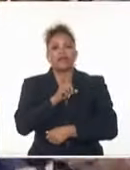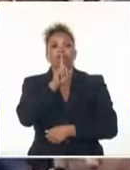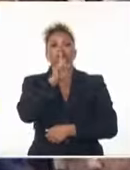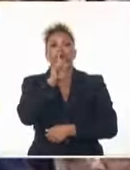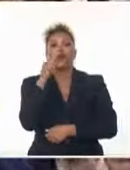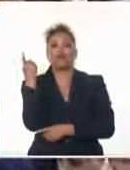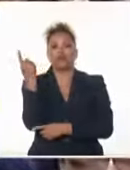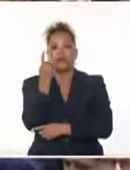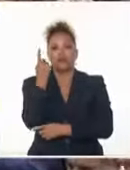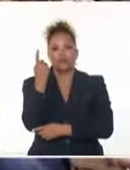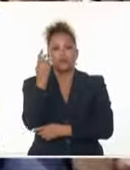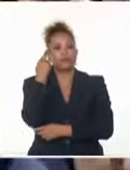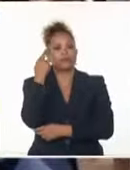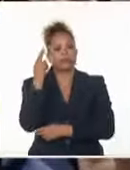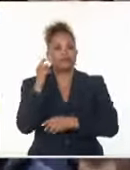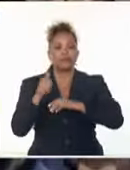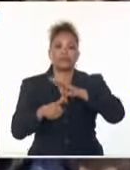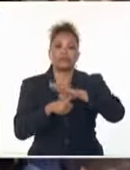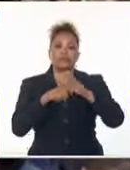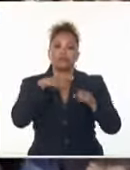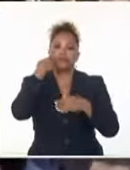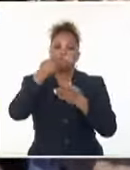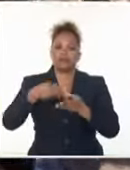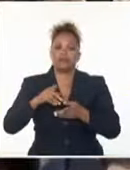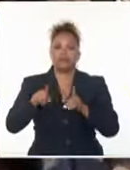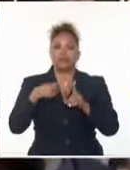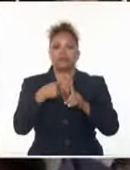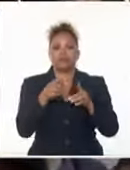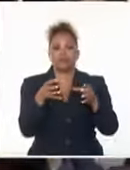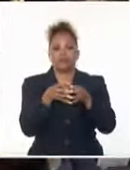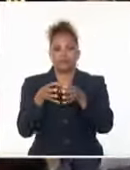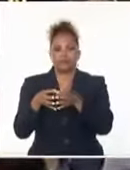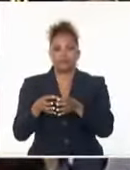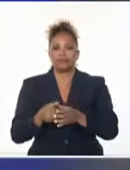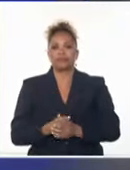en tributo al presidente fallecido y su ministro de Exteriores.